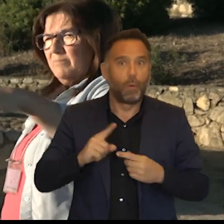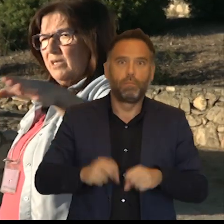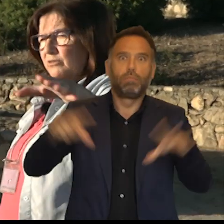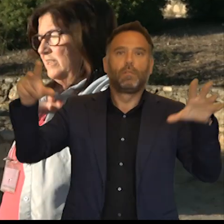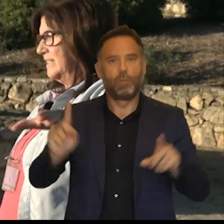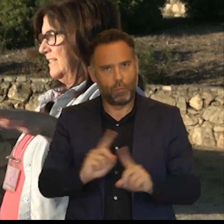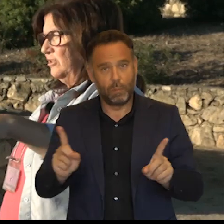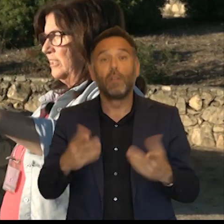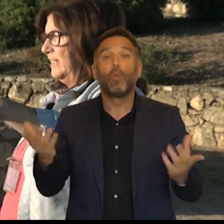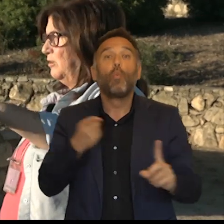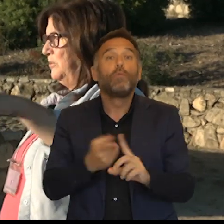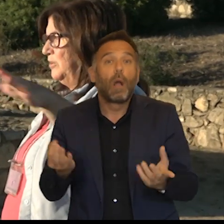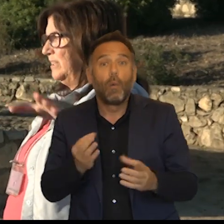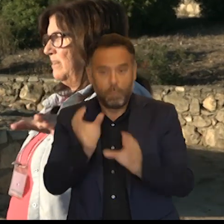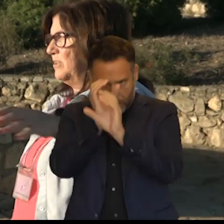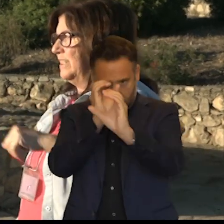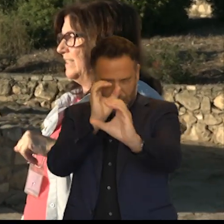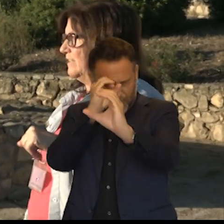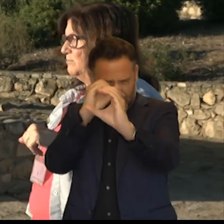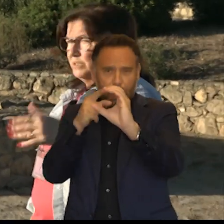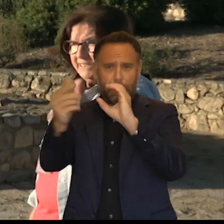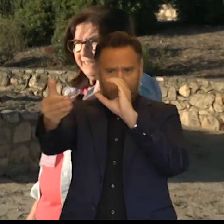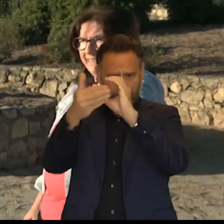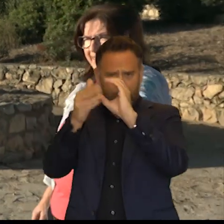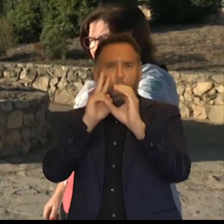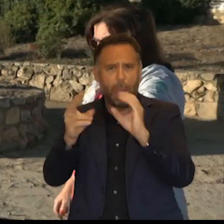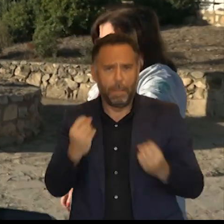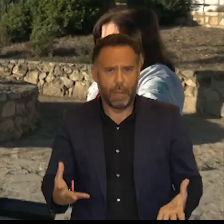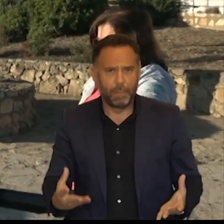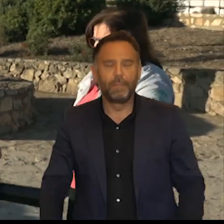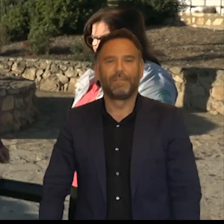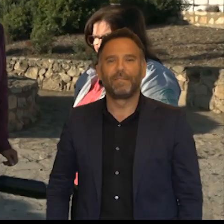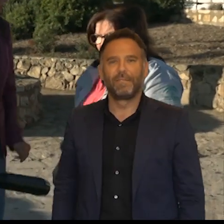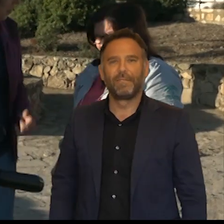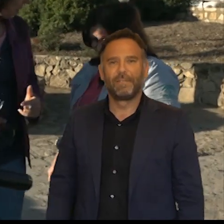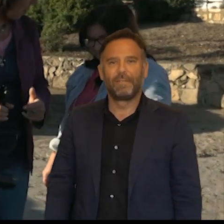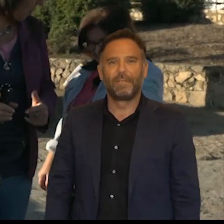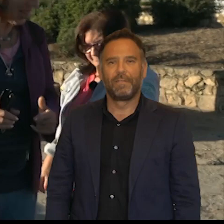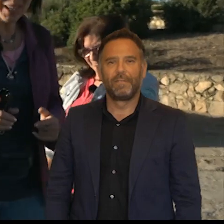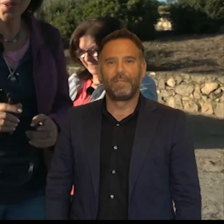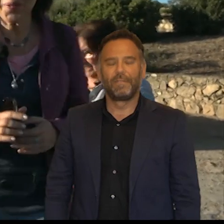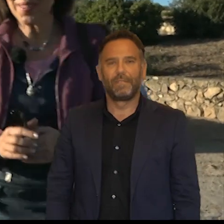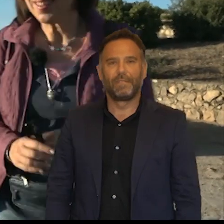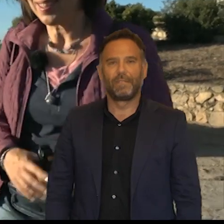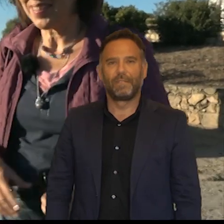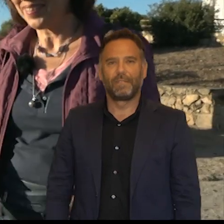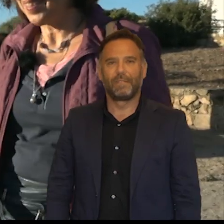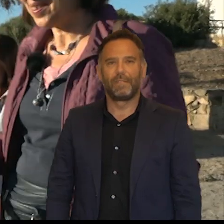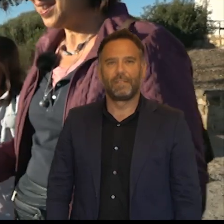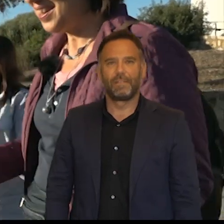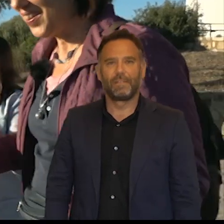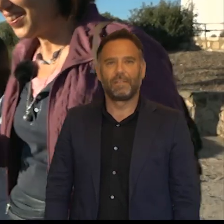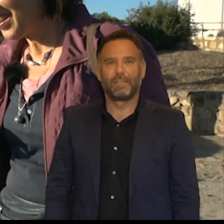cual vamos a utilizar estos telescopios y vamos a tenerlos muy cerquita. Oh, voy a por aquí, ¿no? Eso es, por